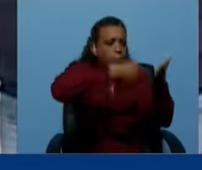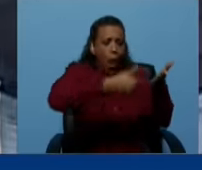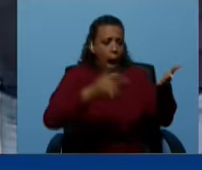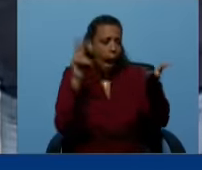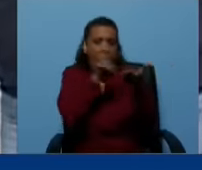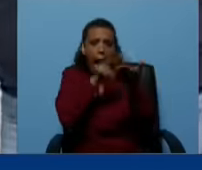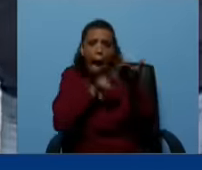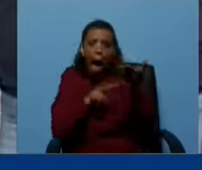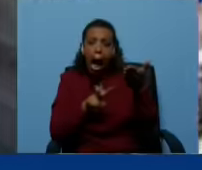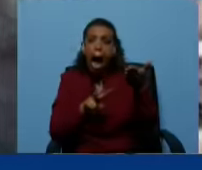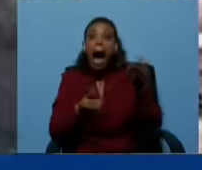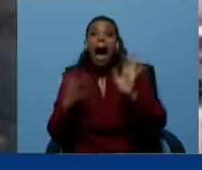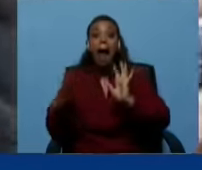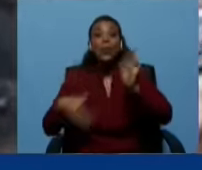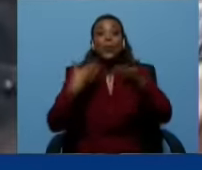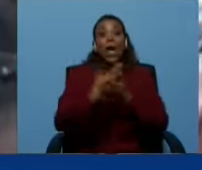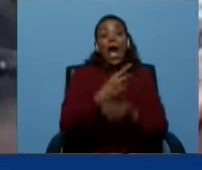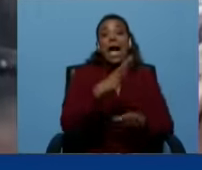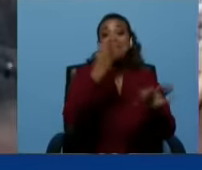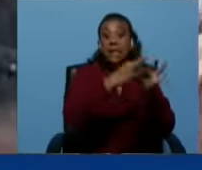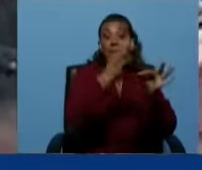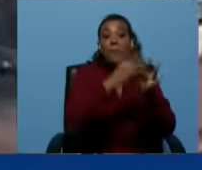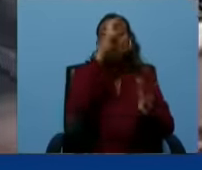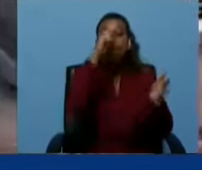Desde que llegó a Lima en septiembre de 2023,